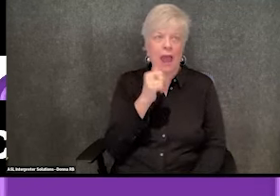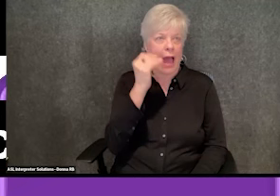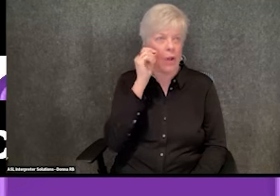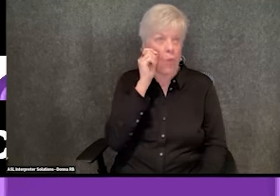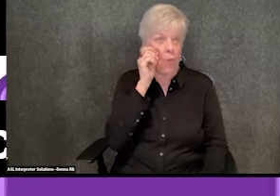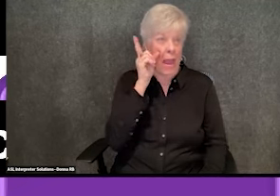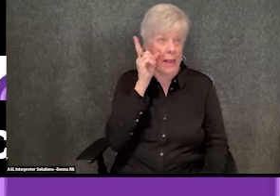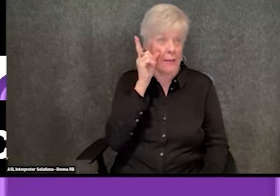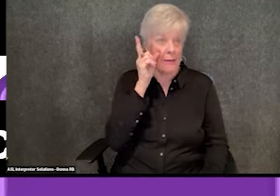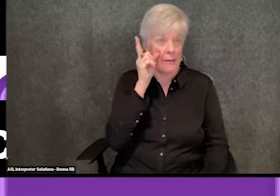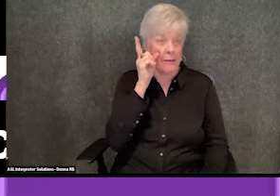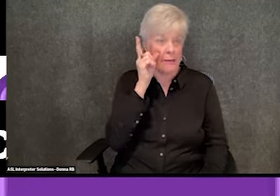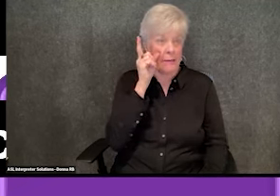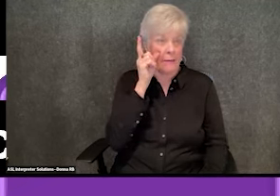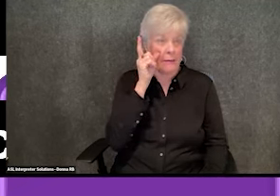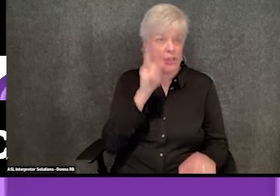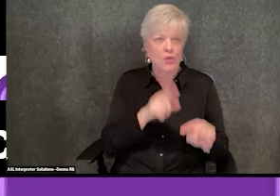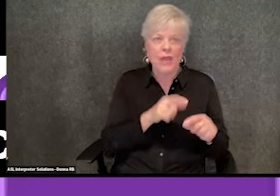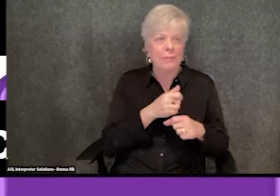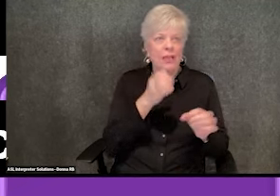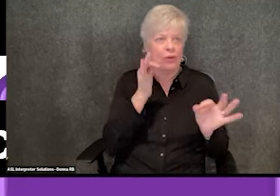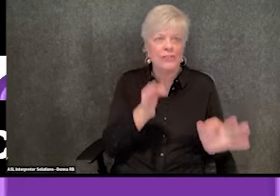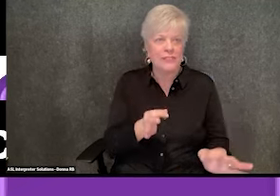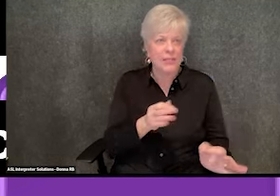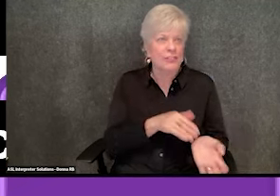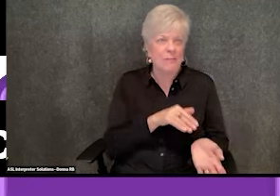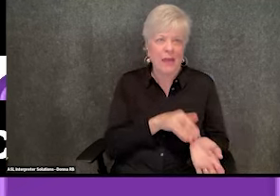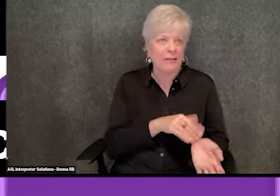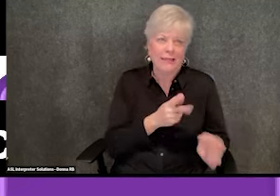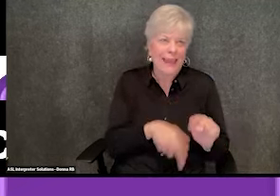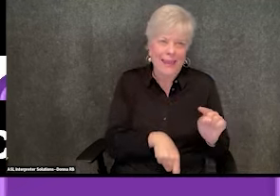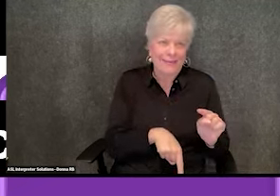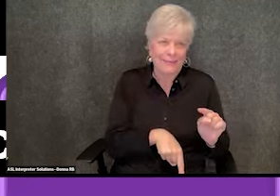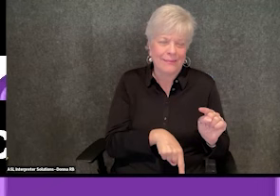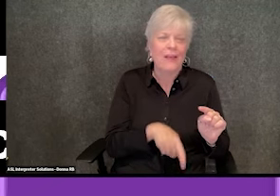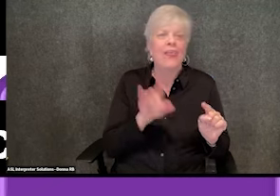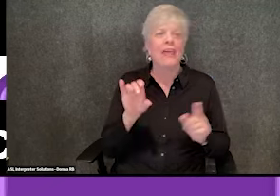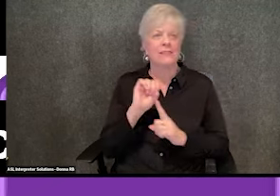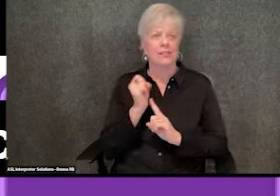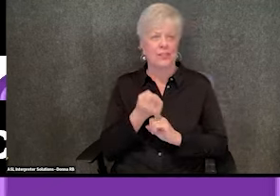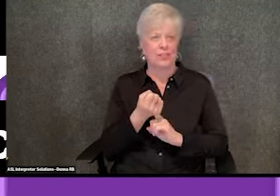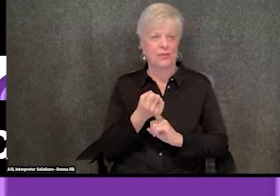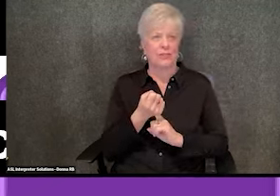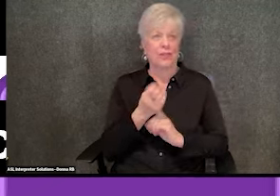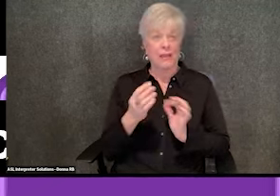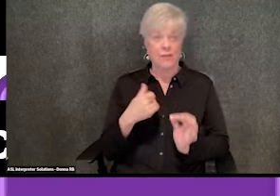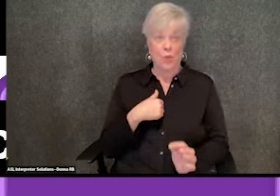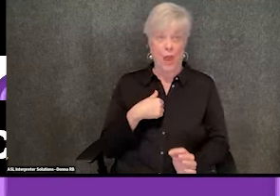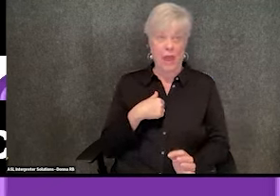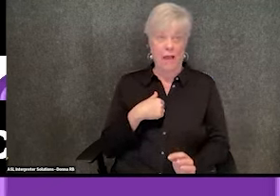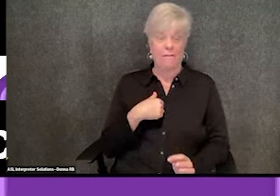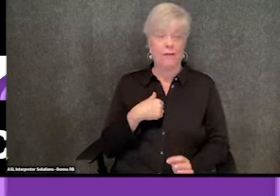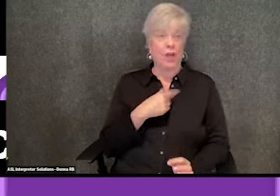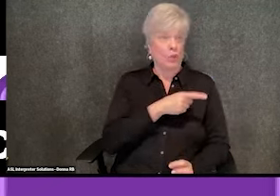doy el ejemplo de un poder para decisiones de salud, decisiones médicos. Esto es, lo uso